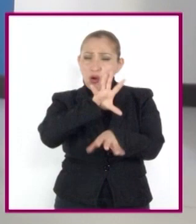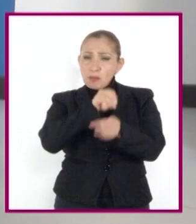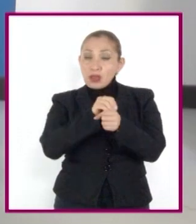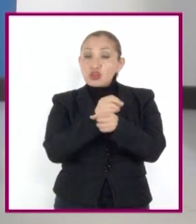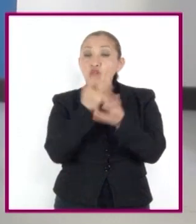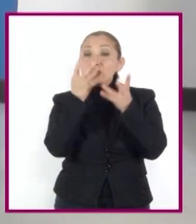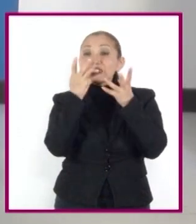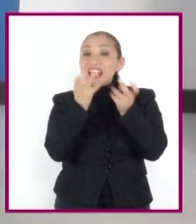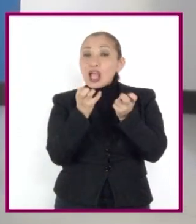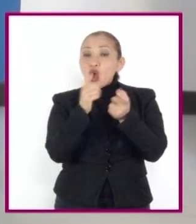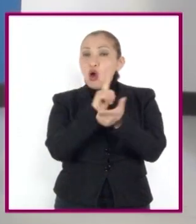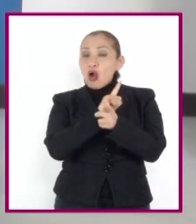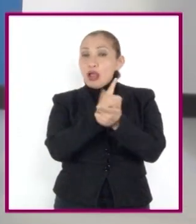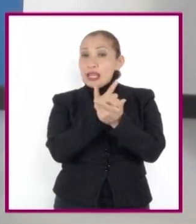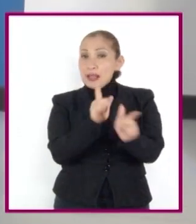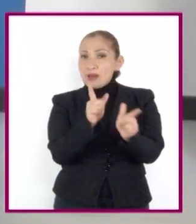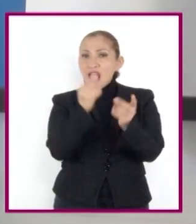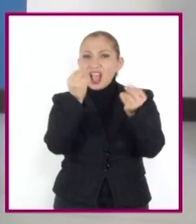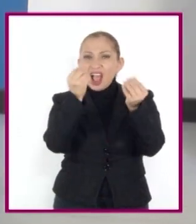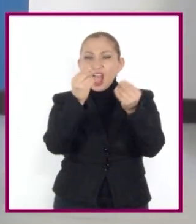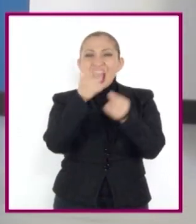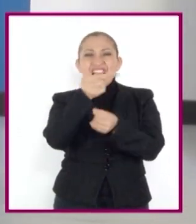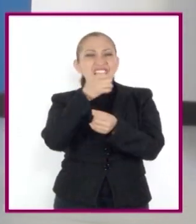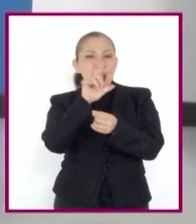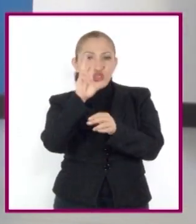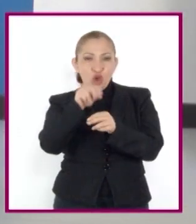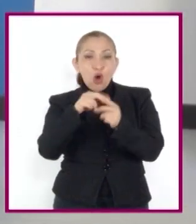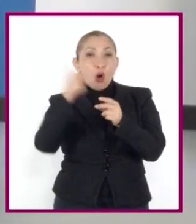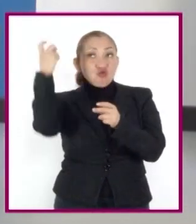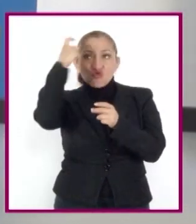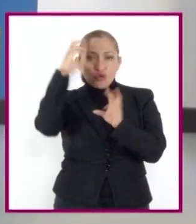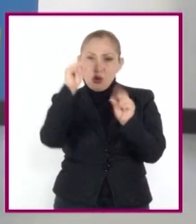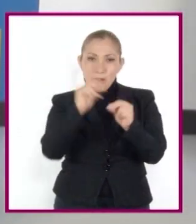completamente seco y libre de cualquier sustancia como gel o spray.